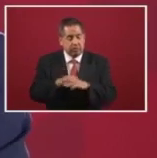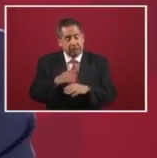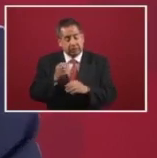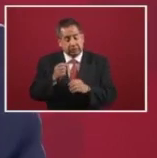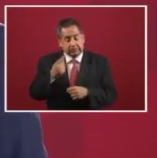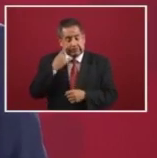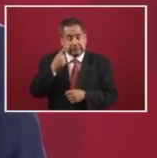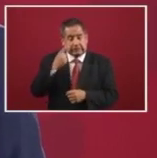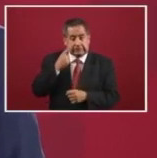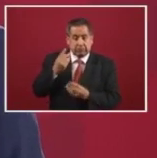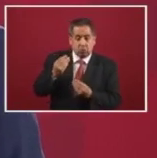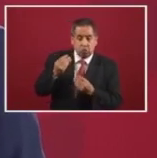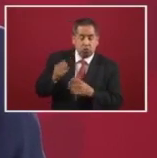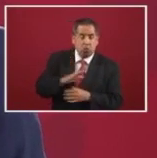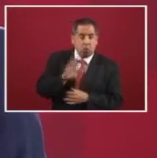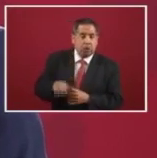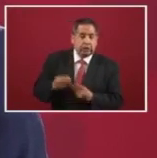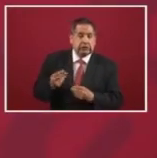contundencia en México.